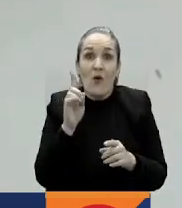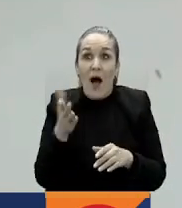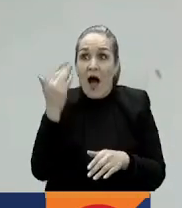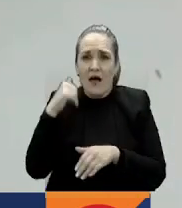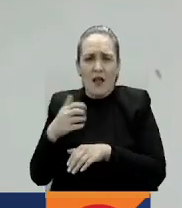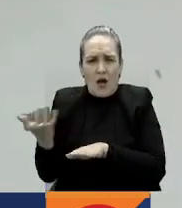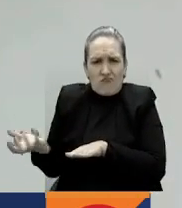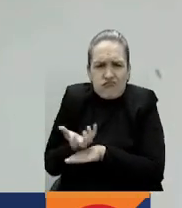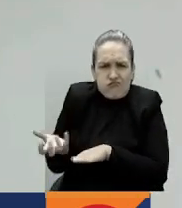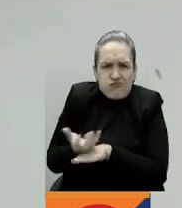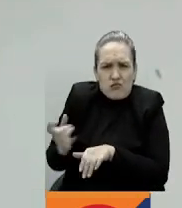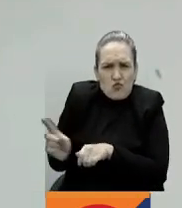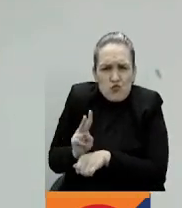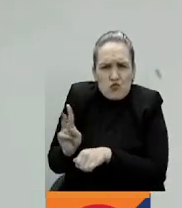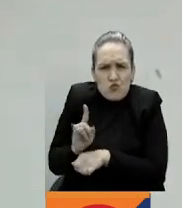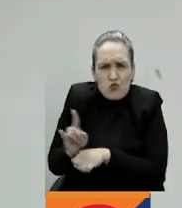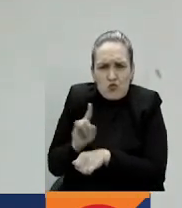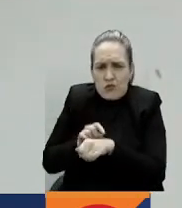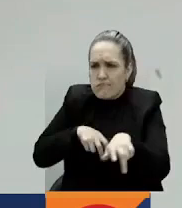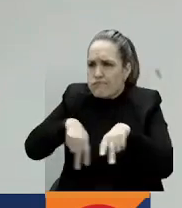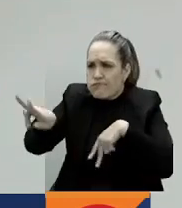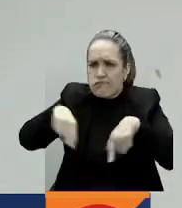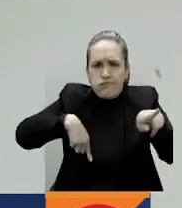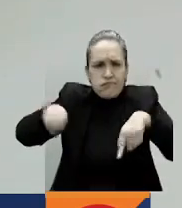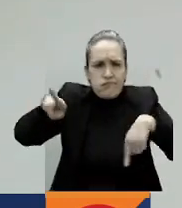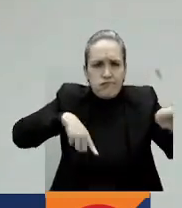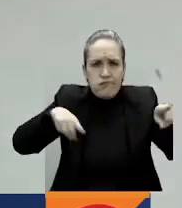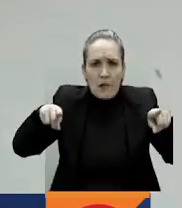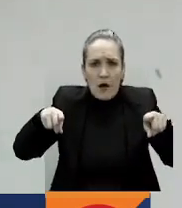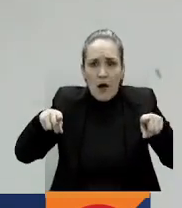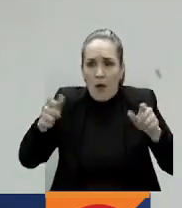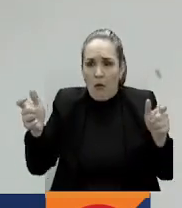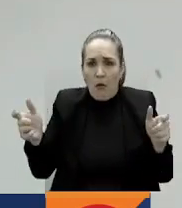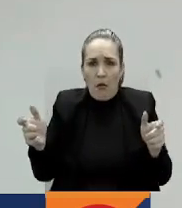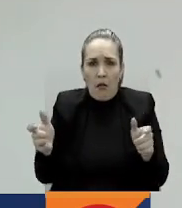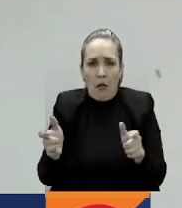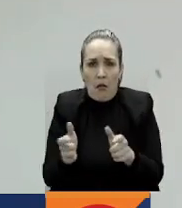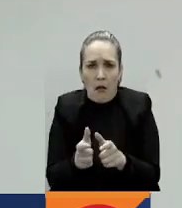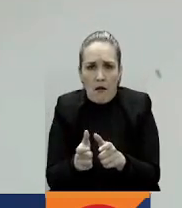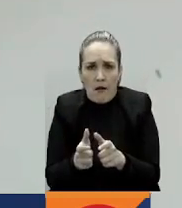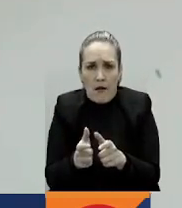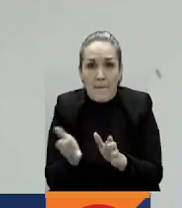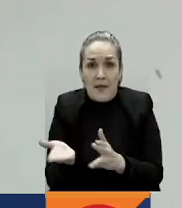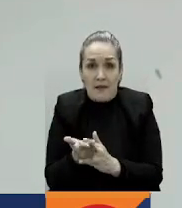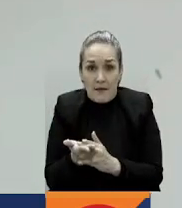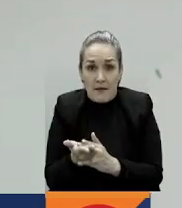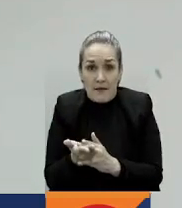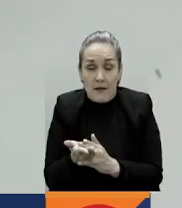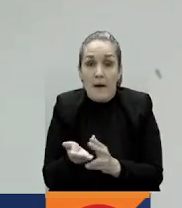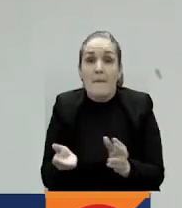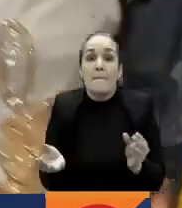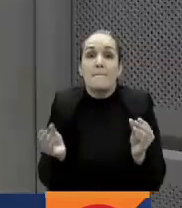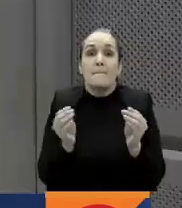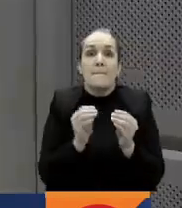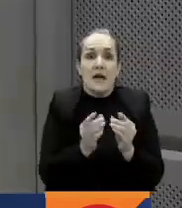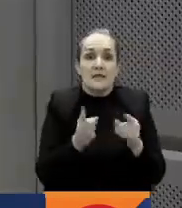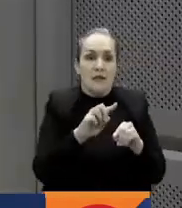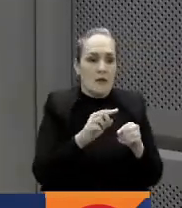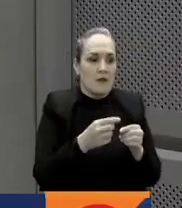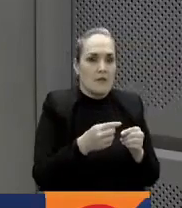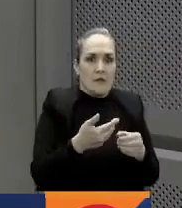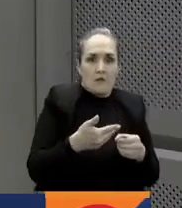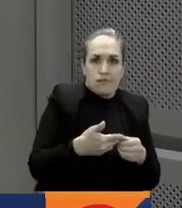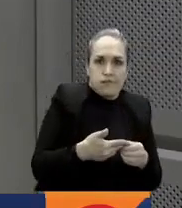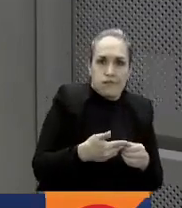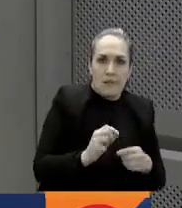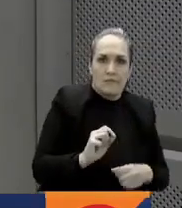usualmente ingresaban se disminuyó a la mitad. Pero no solamente sucedió esto, también los costos de operación, la